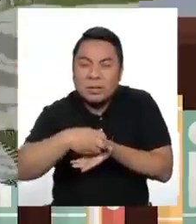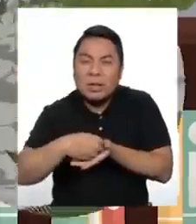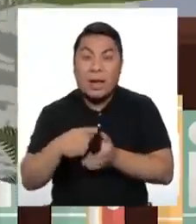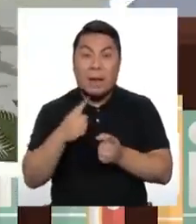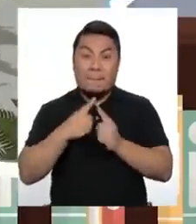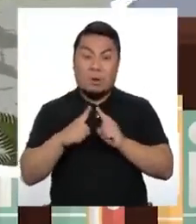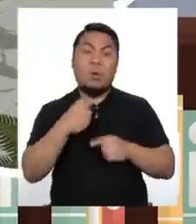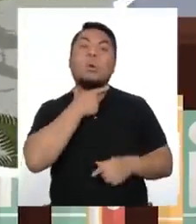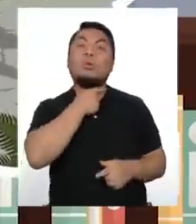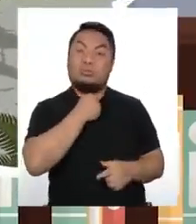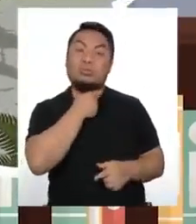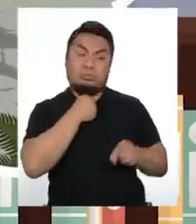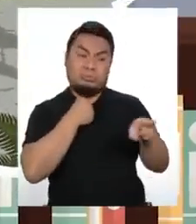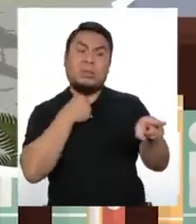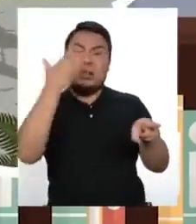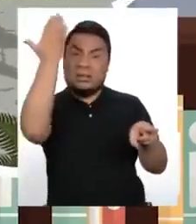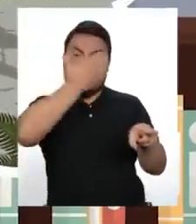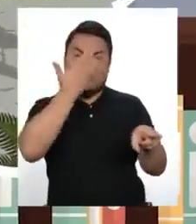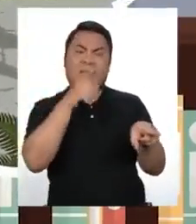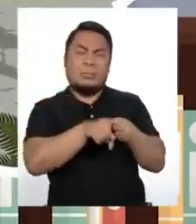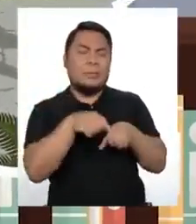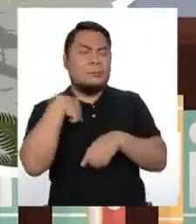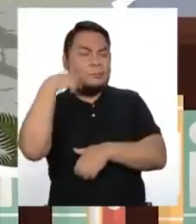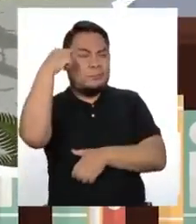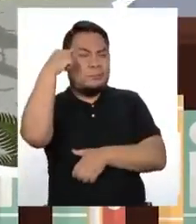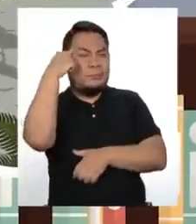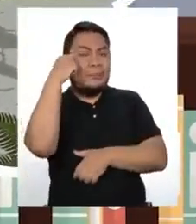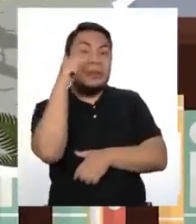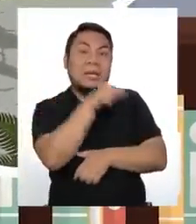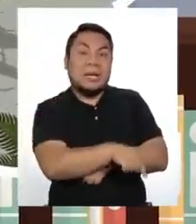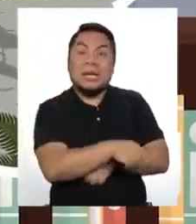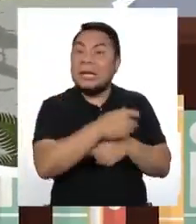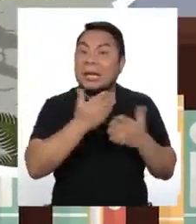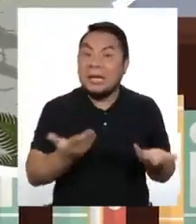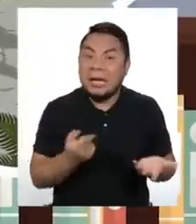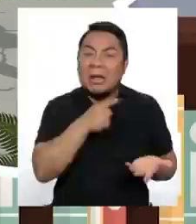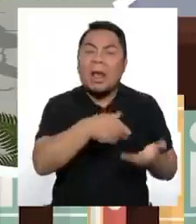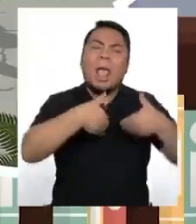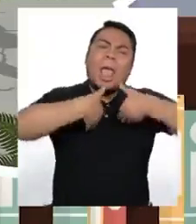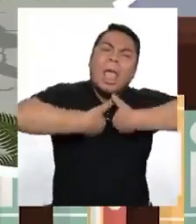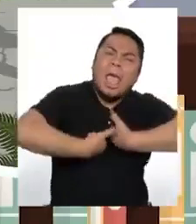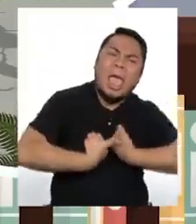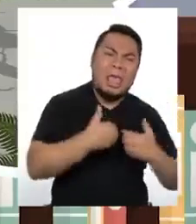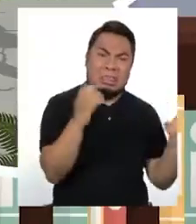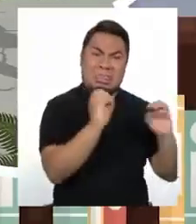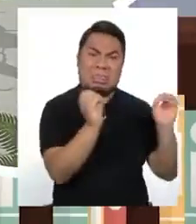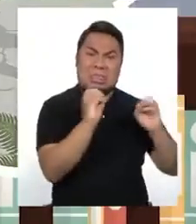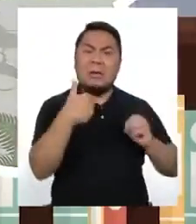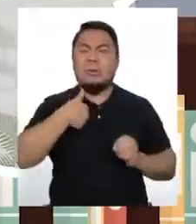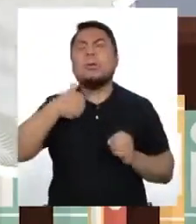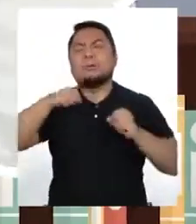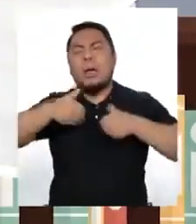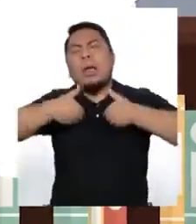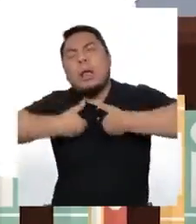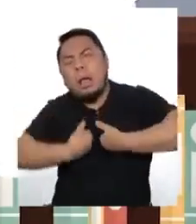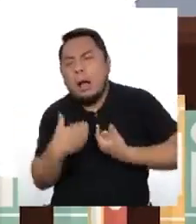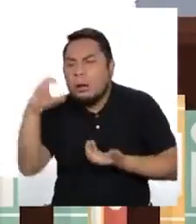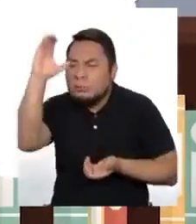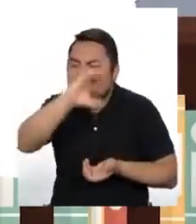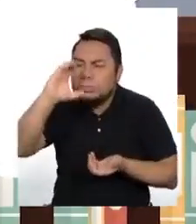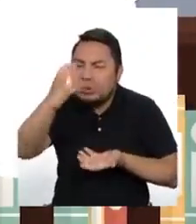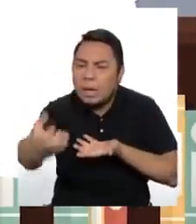piedras negras que tiene su hermana, recuerda que ella no terminaba tan agotada como él al encontrarlas.